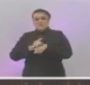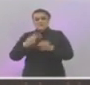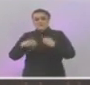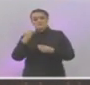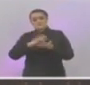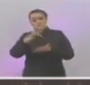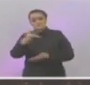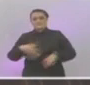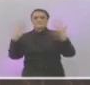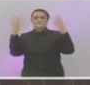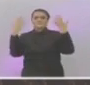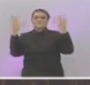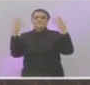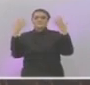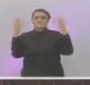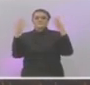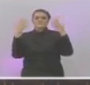gracias.